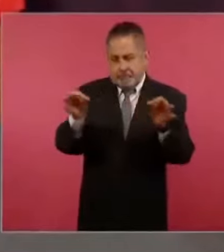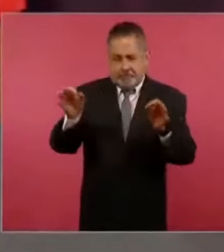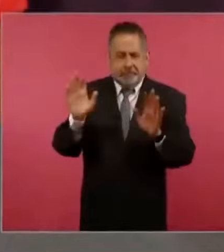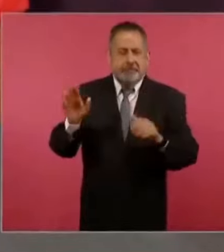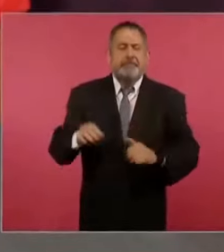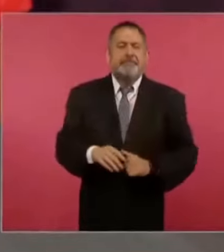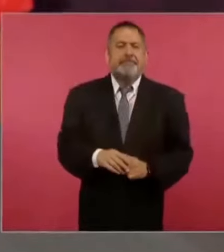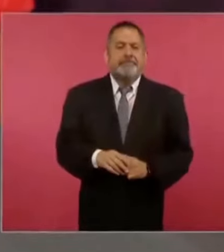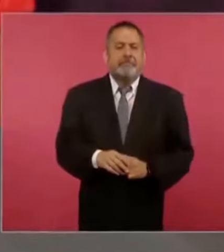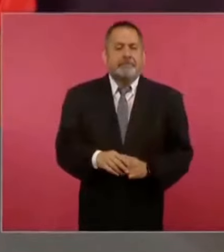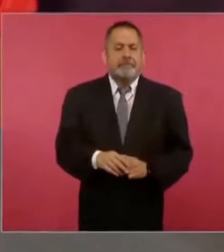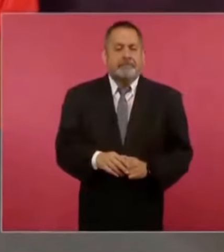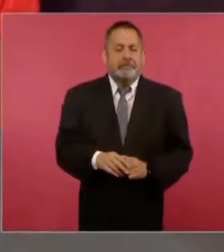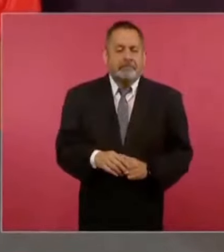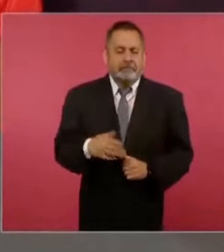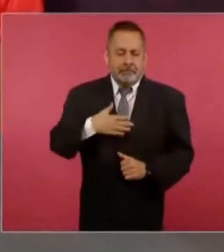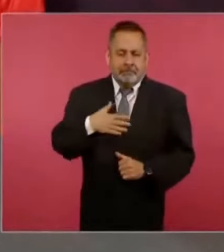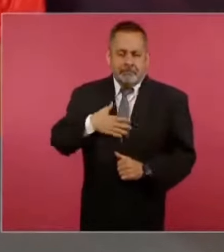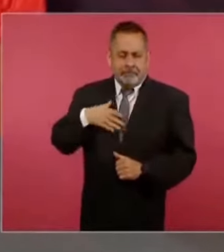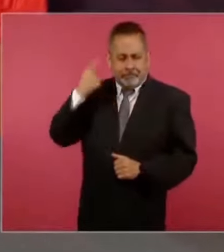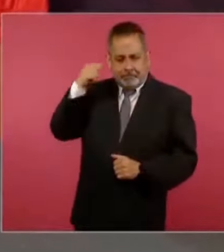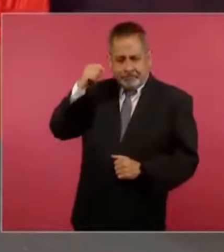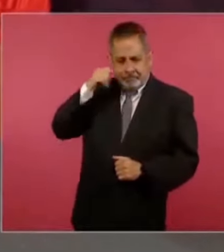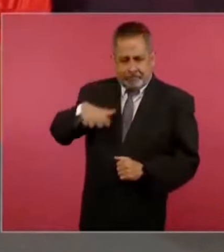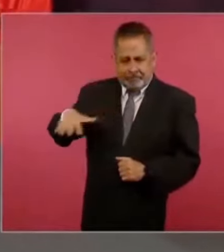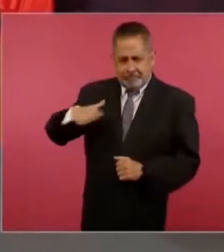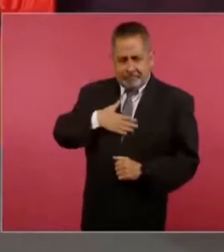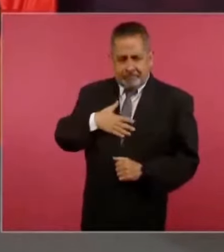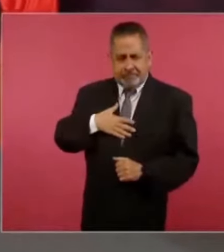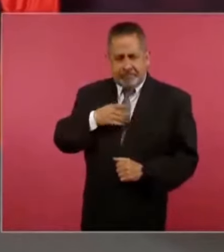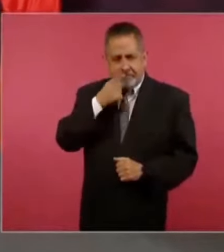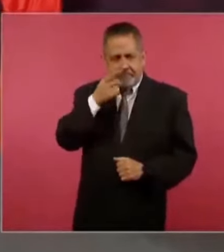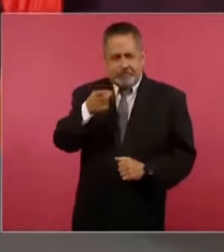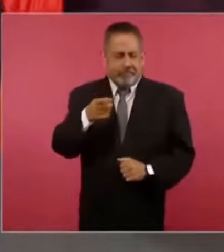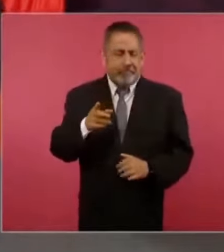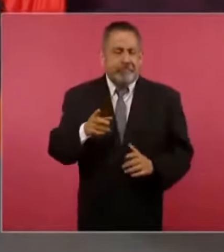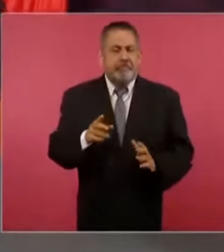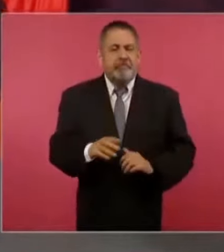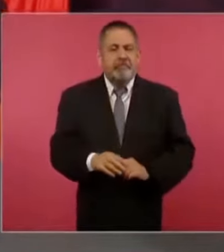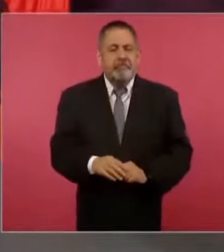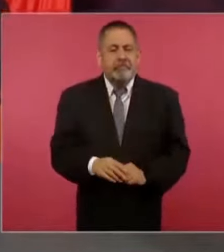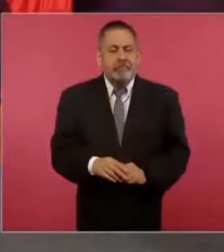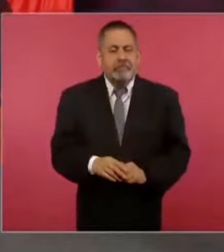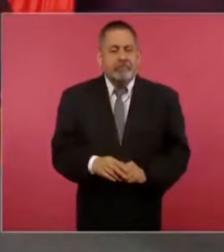este por mi tierra por mi agua según el cual